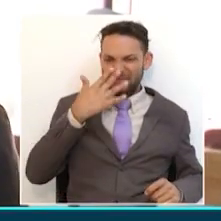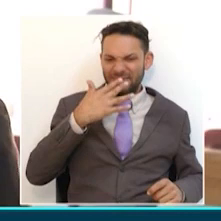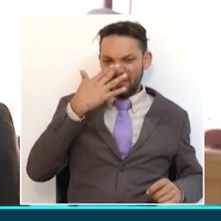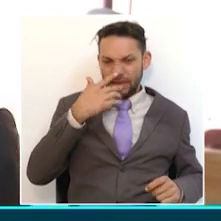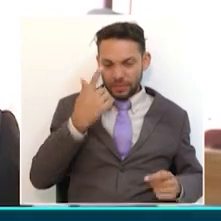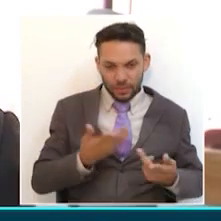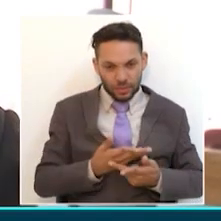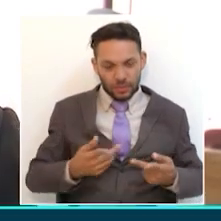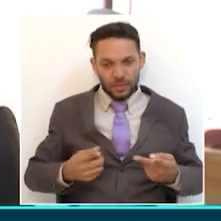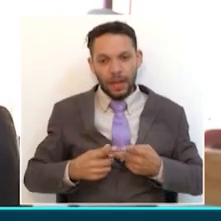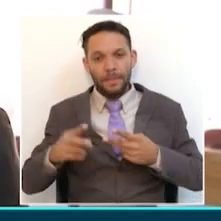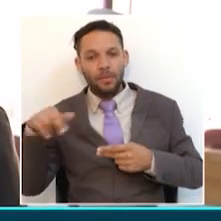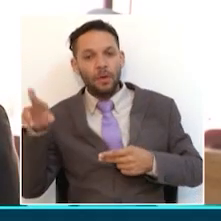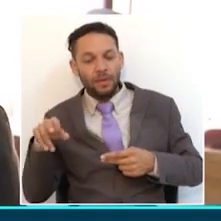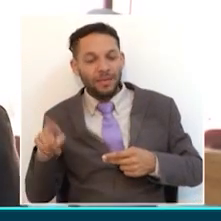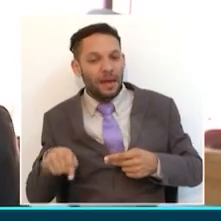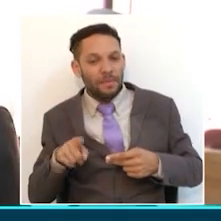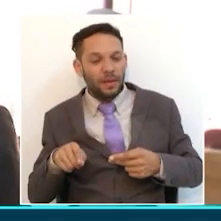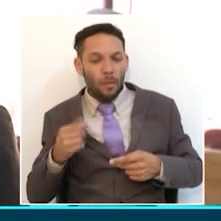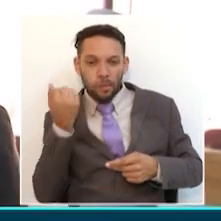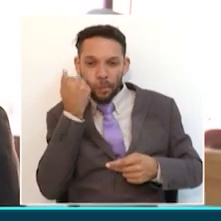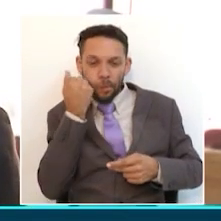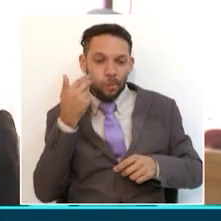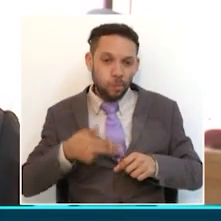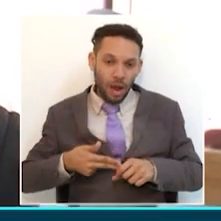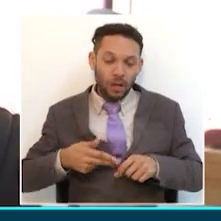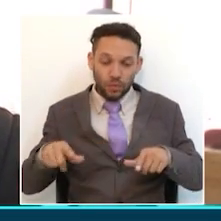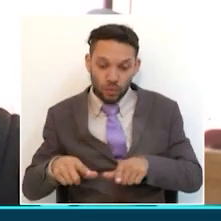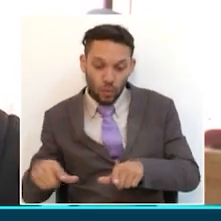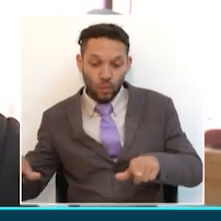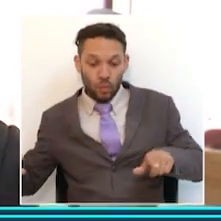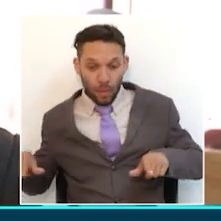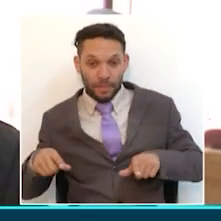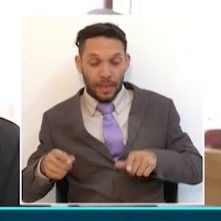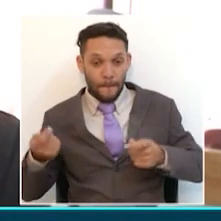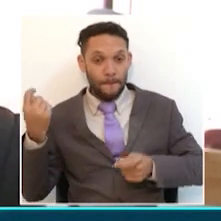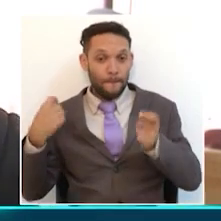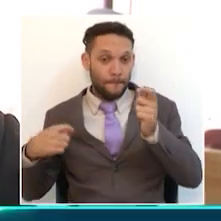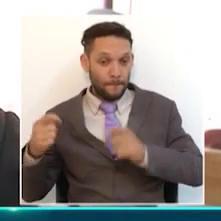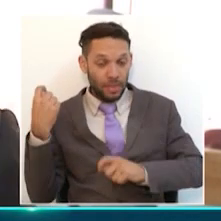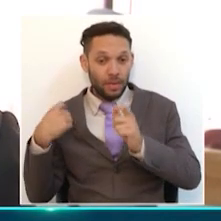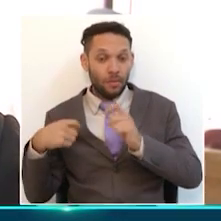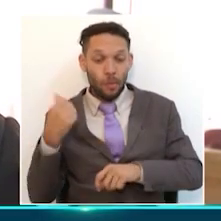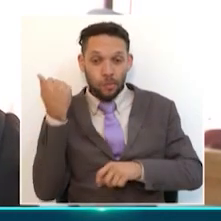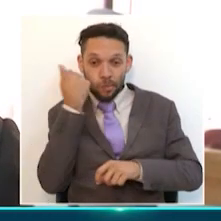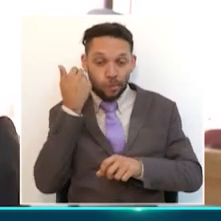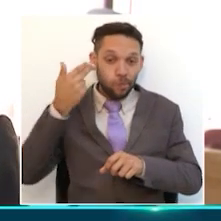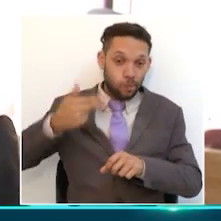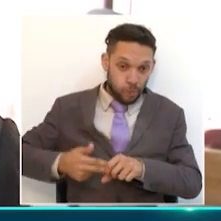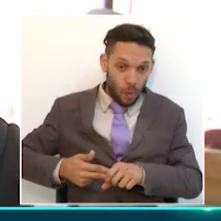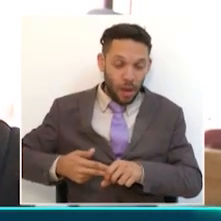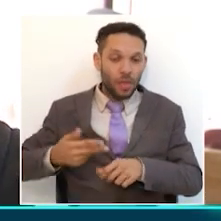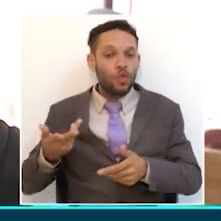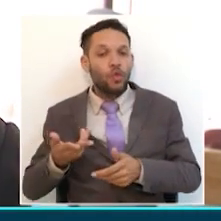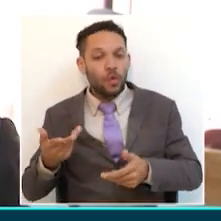menaje usado, y a la par también le hemos solicitado a las estaciones donde se expende combustible la prohibición de venta de